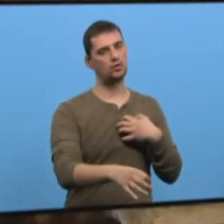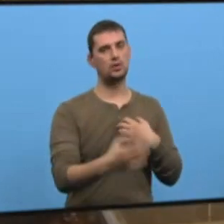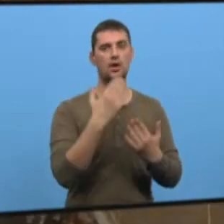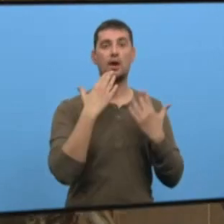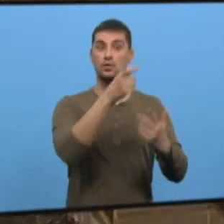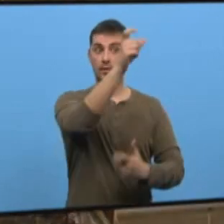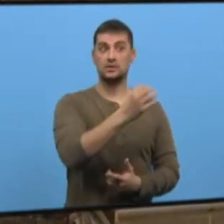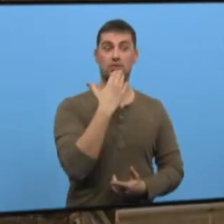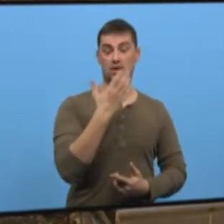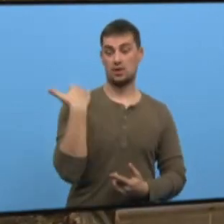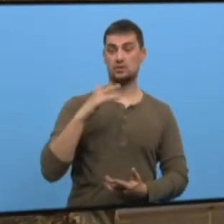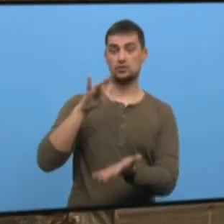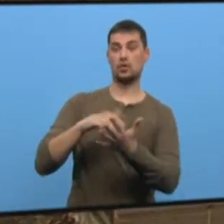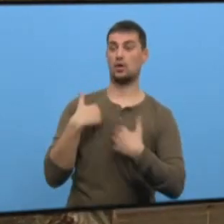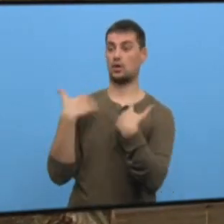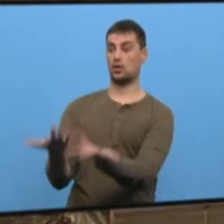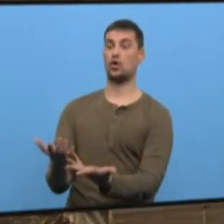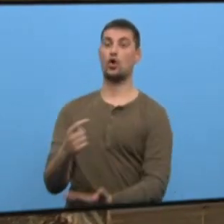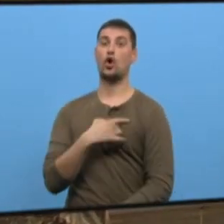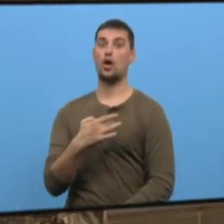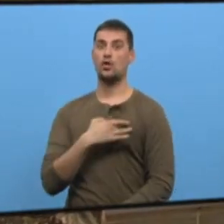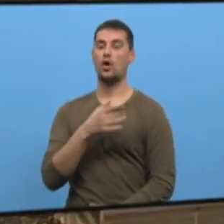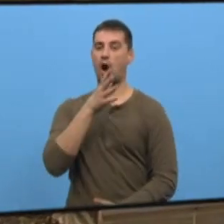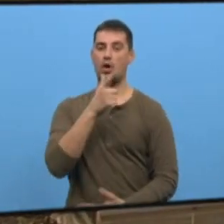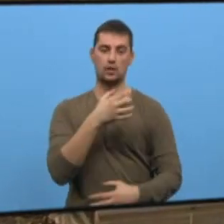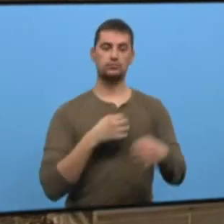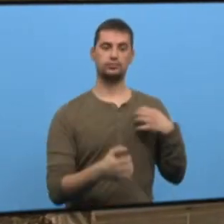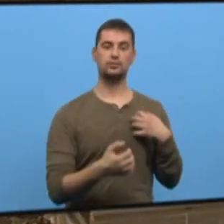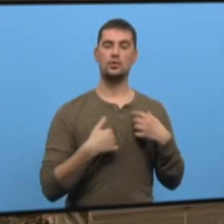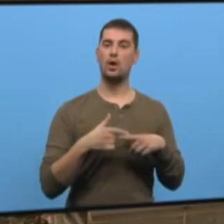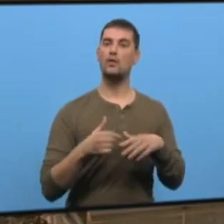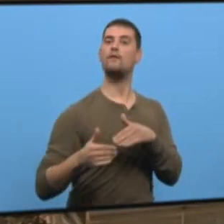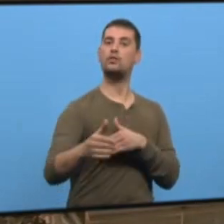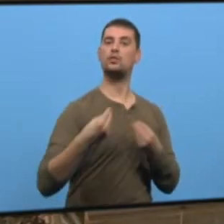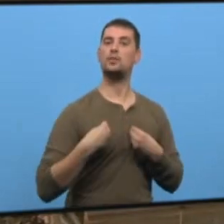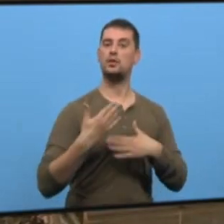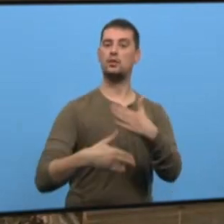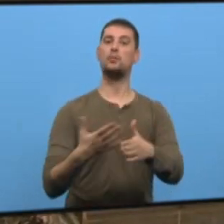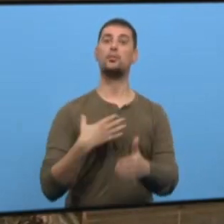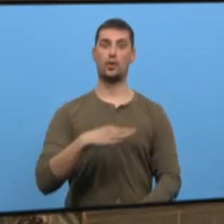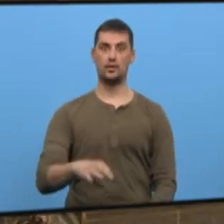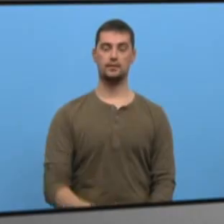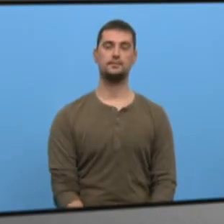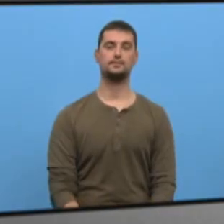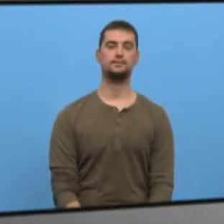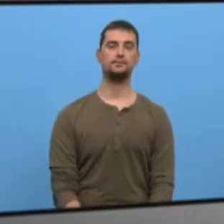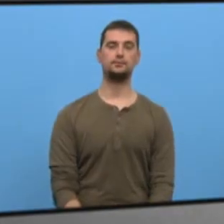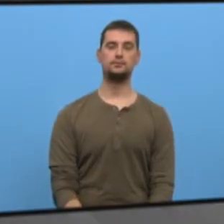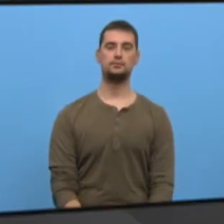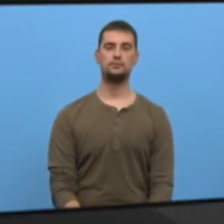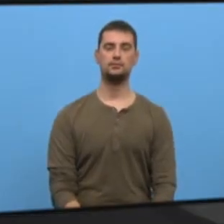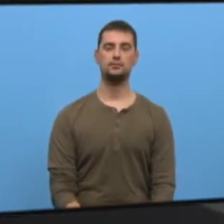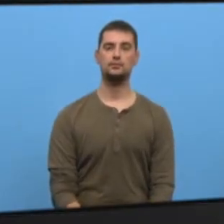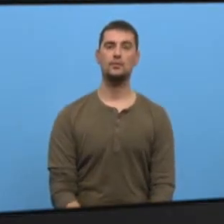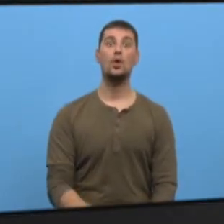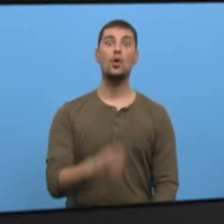a unaa que do se corazón agora Mira futuro con optimismo e ilusión